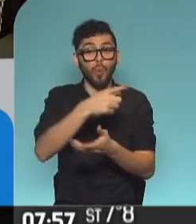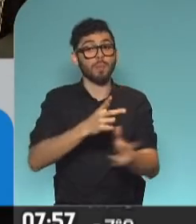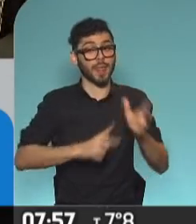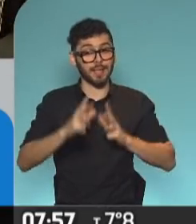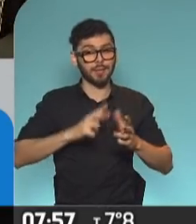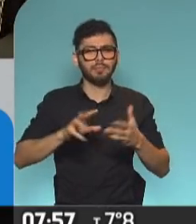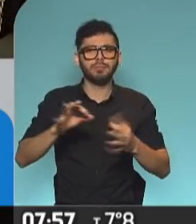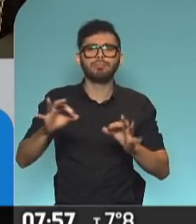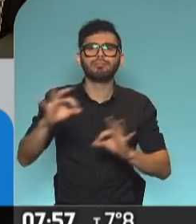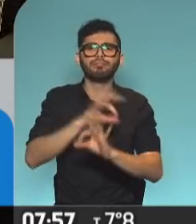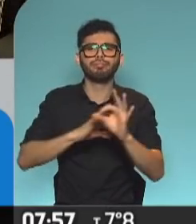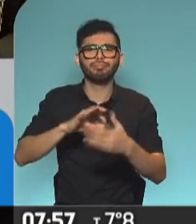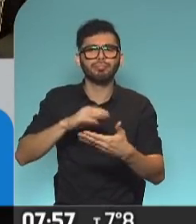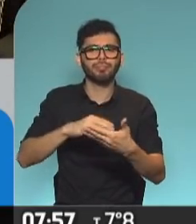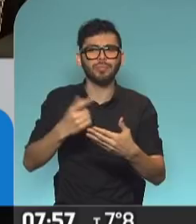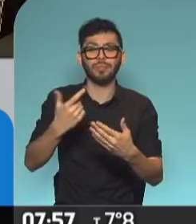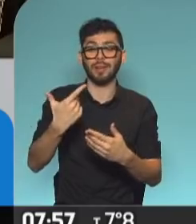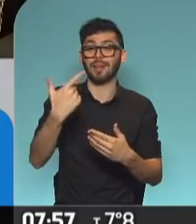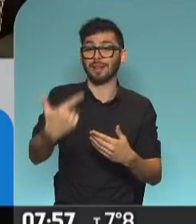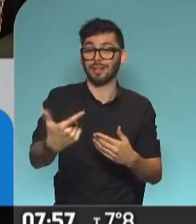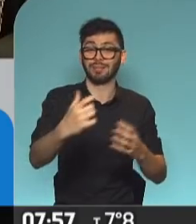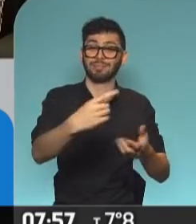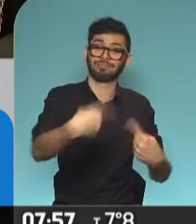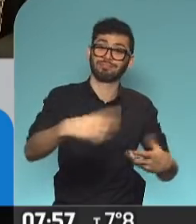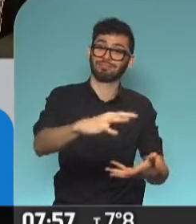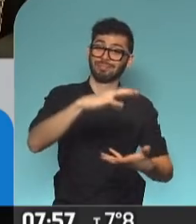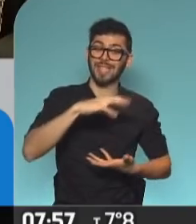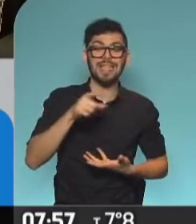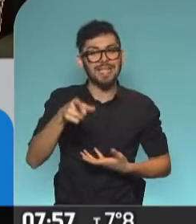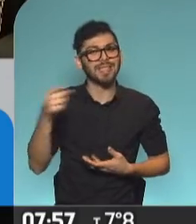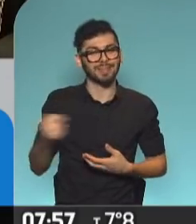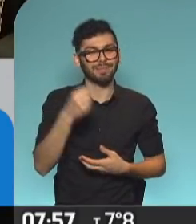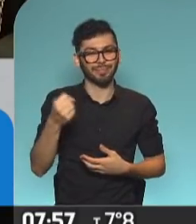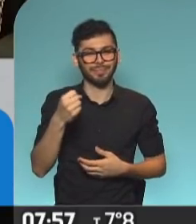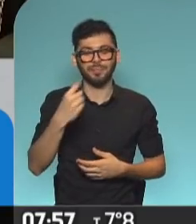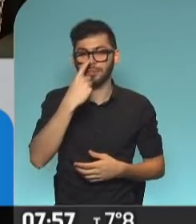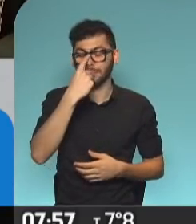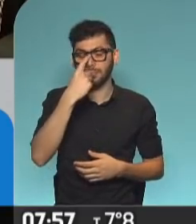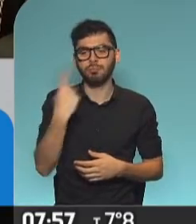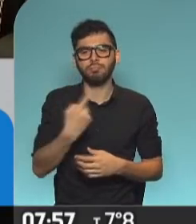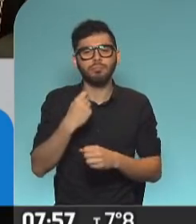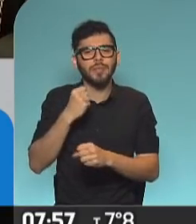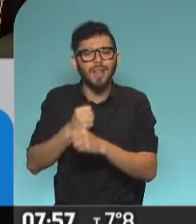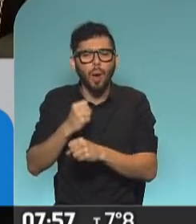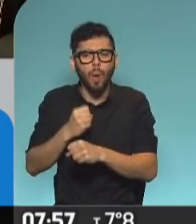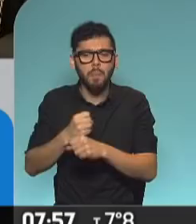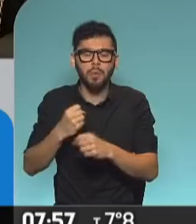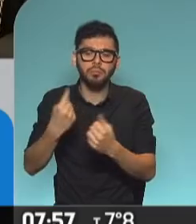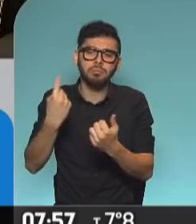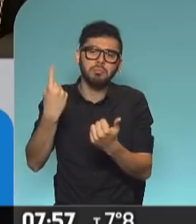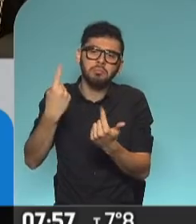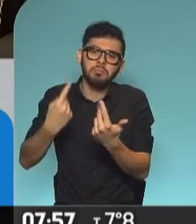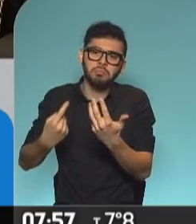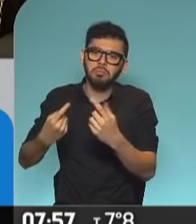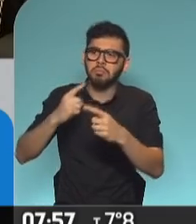Pablo, es una herramienta fundamental en ese cometido, y nosotros estamos trabajando con diferentes carteras, como así lo